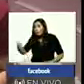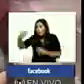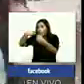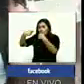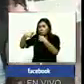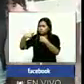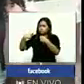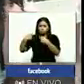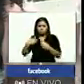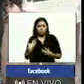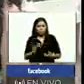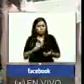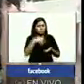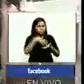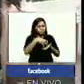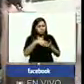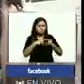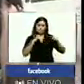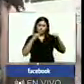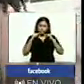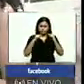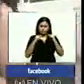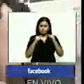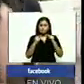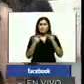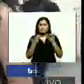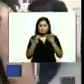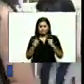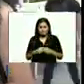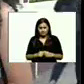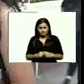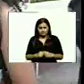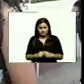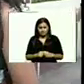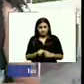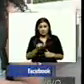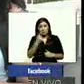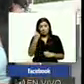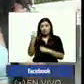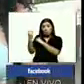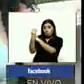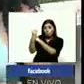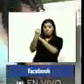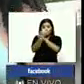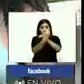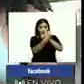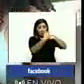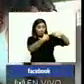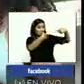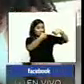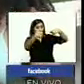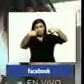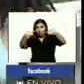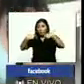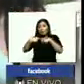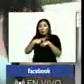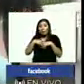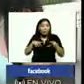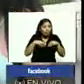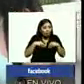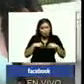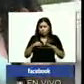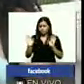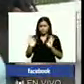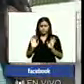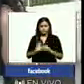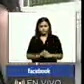allá no siguiendo conozco acerca de un tema cualquiera va a venir y para dominar mis pensamientos mi palabra me van a tratar